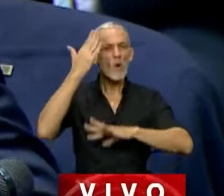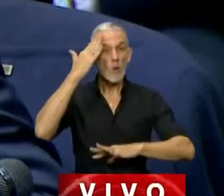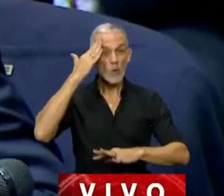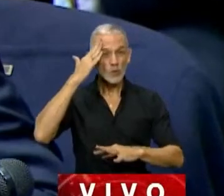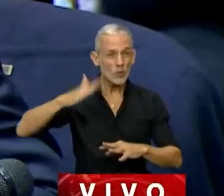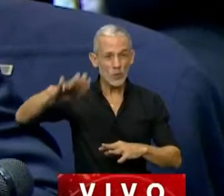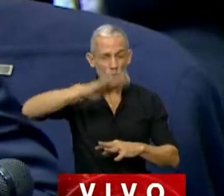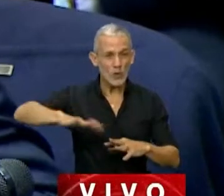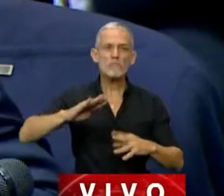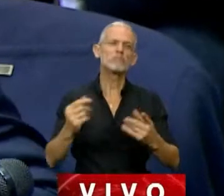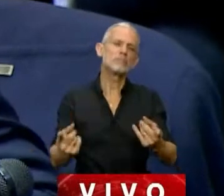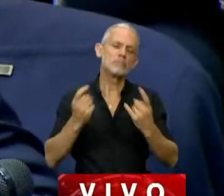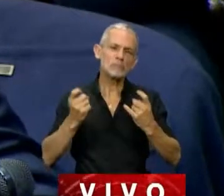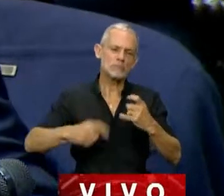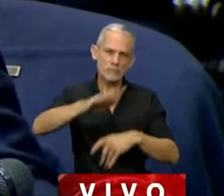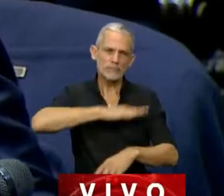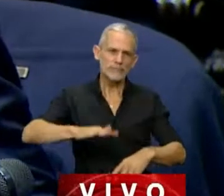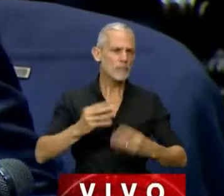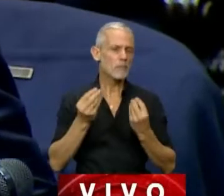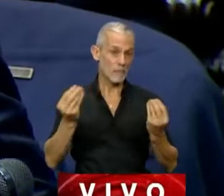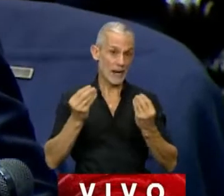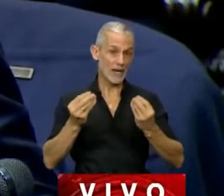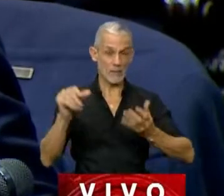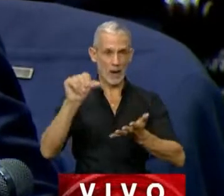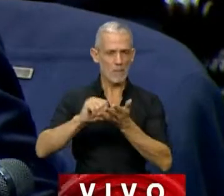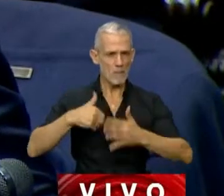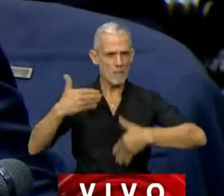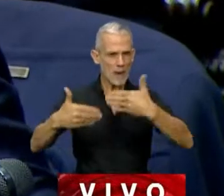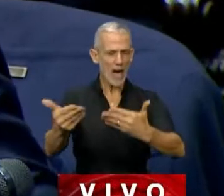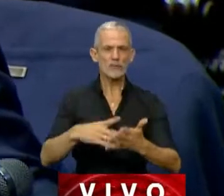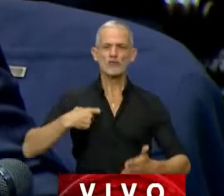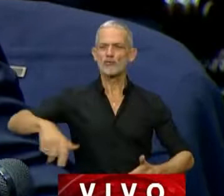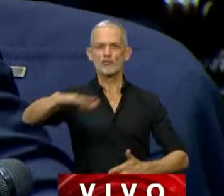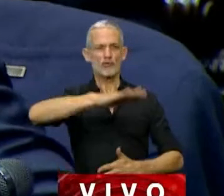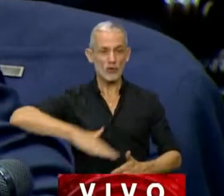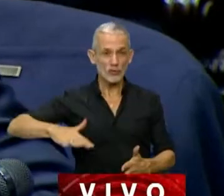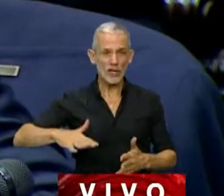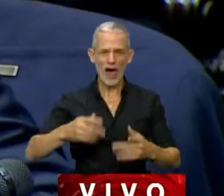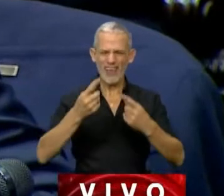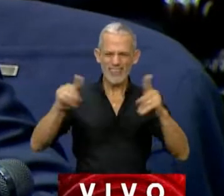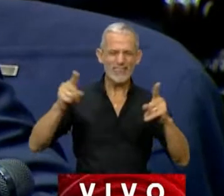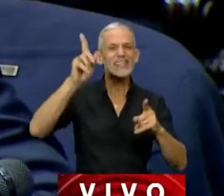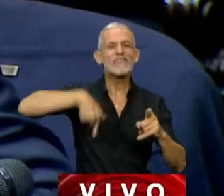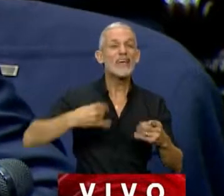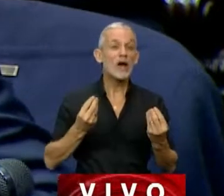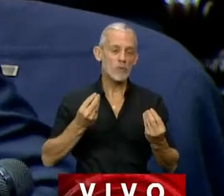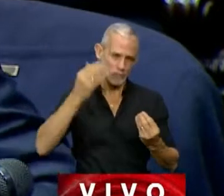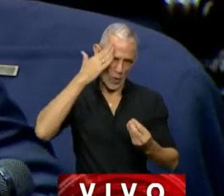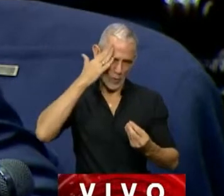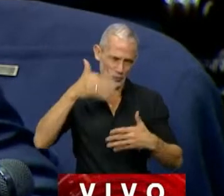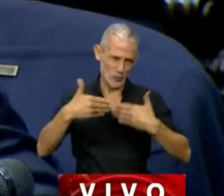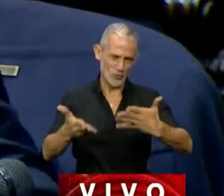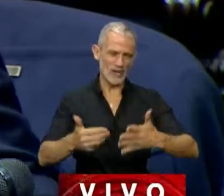cultura es necesaria para construir un país y una sociedad diferente. Mira, es